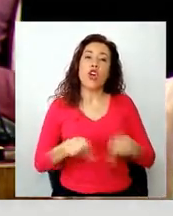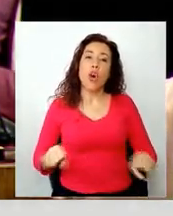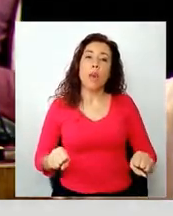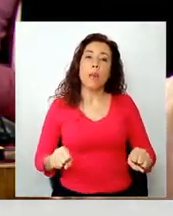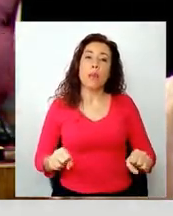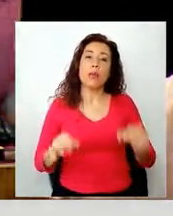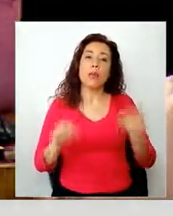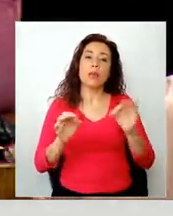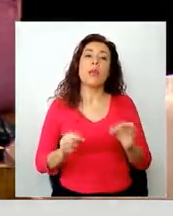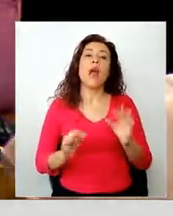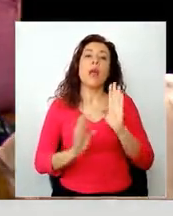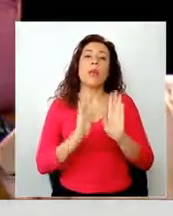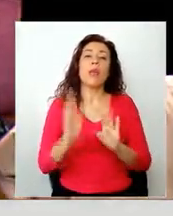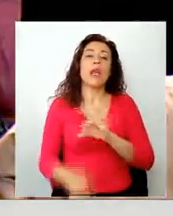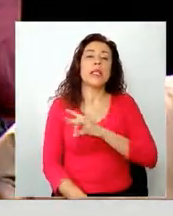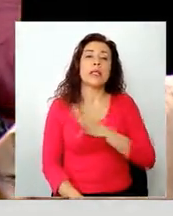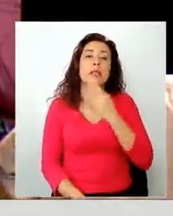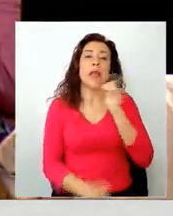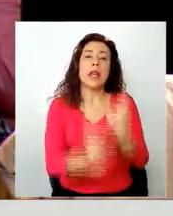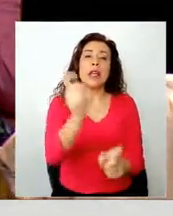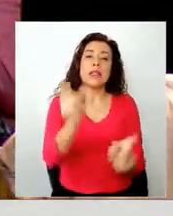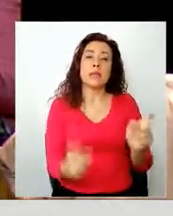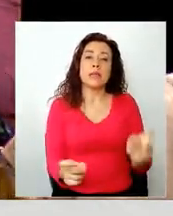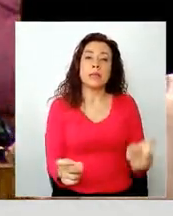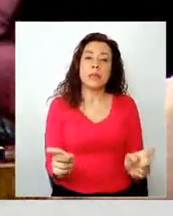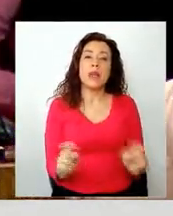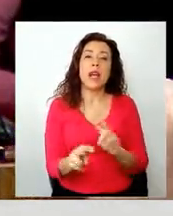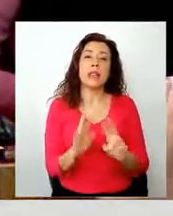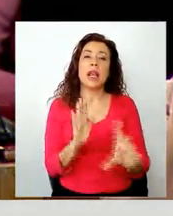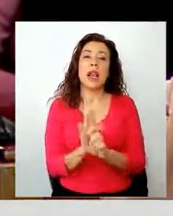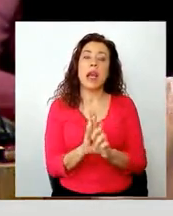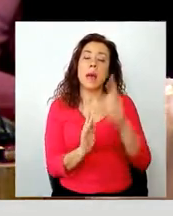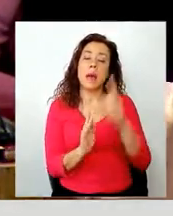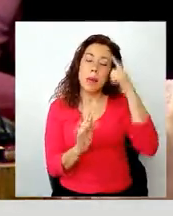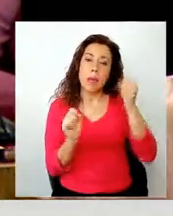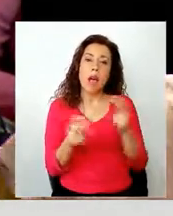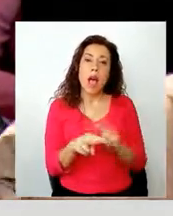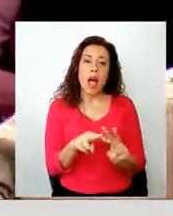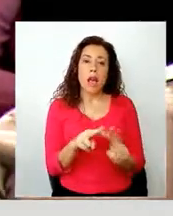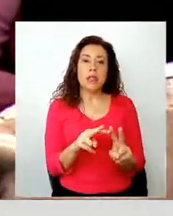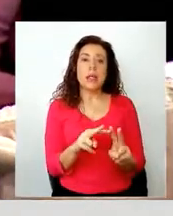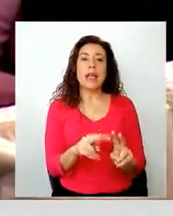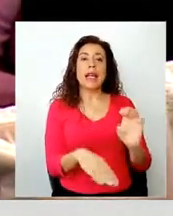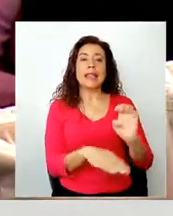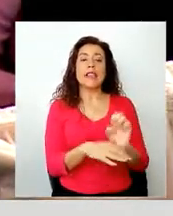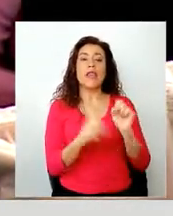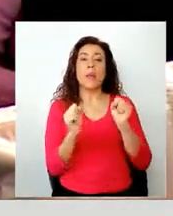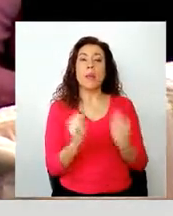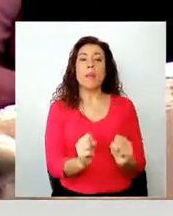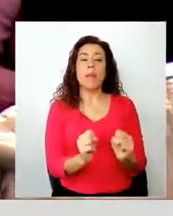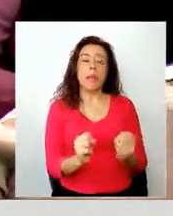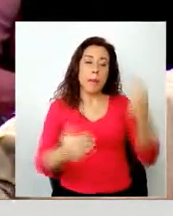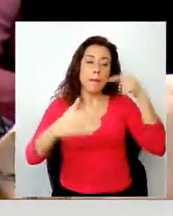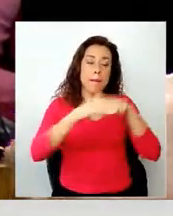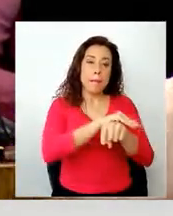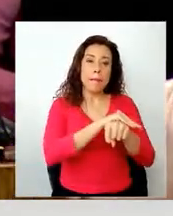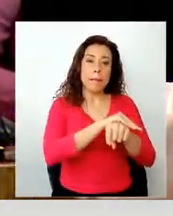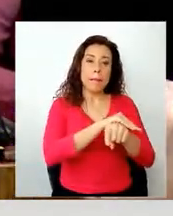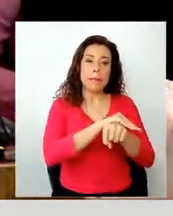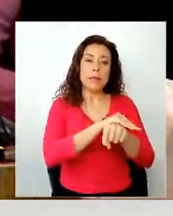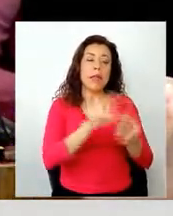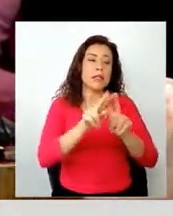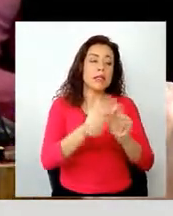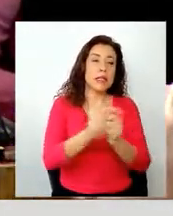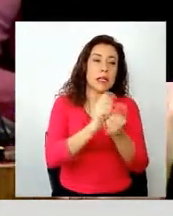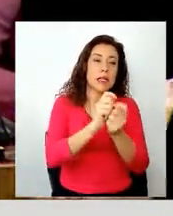de chile y su gente que es legislar para habilitar que el estado pueda intervenir entonces en la adaptación y la protección